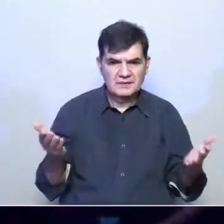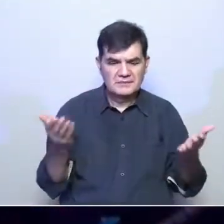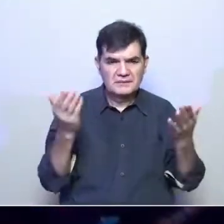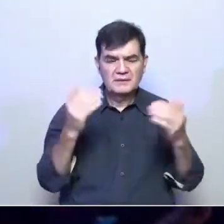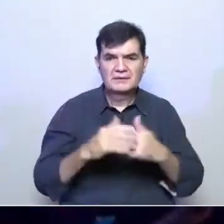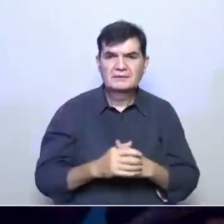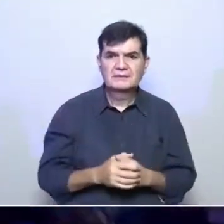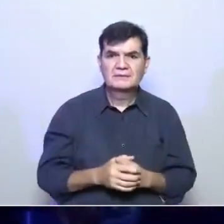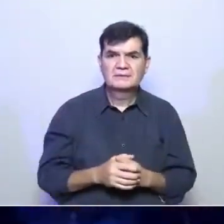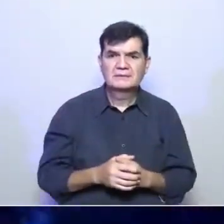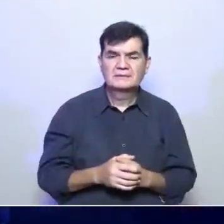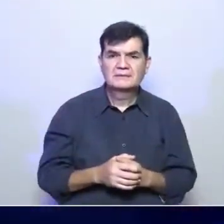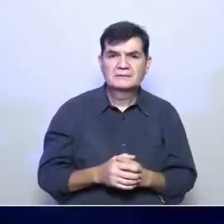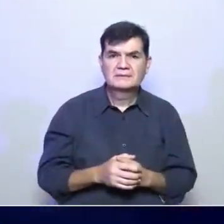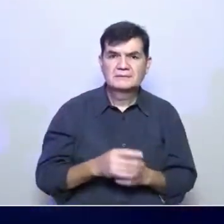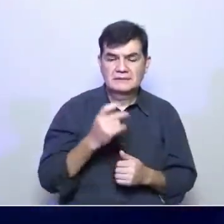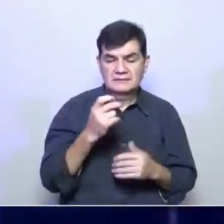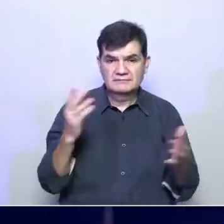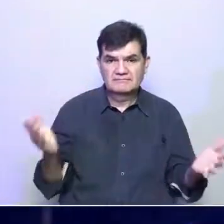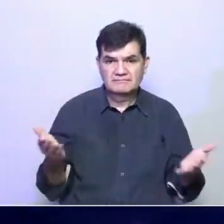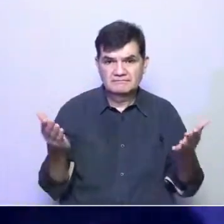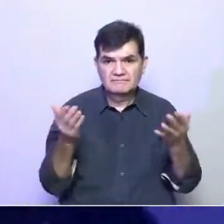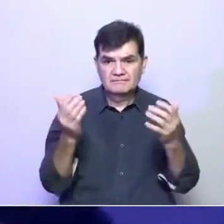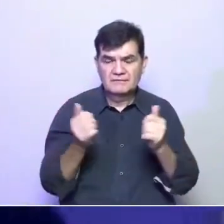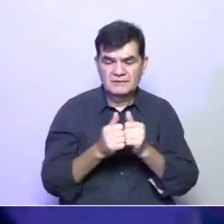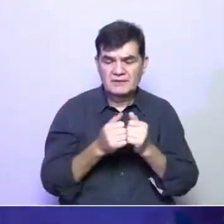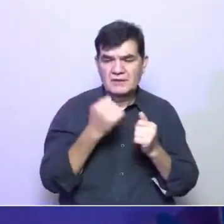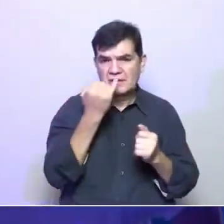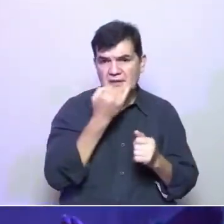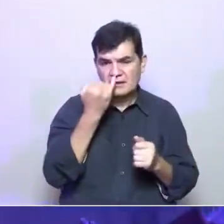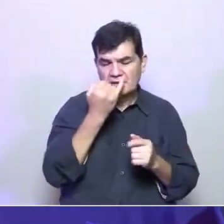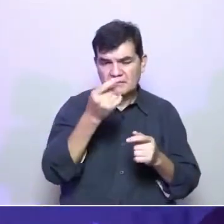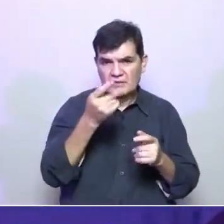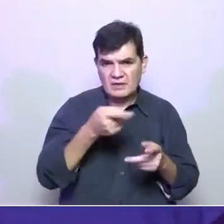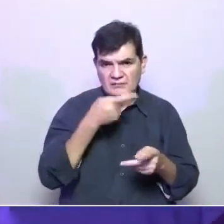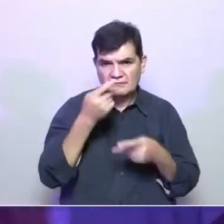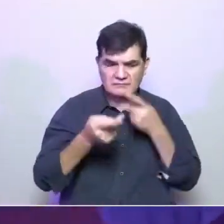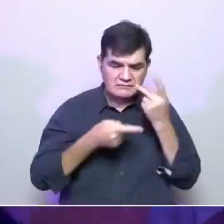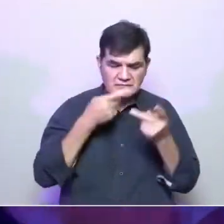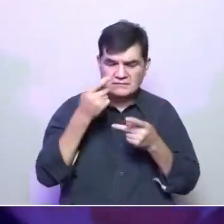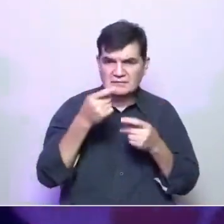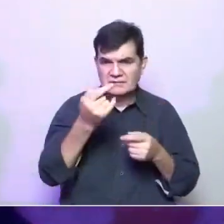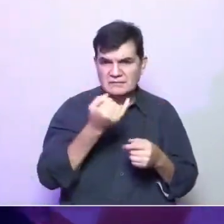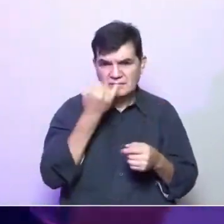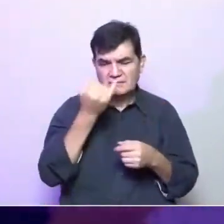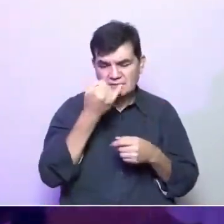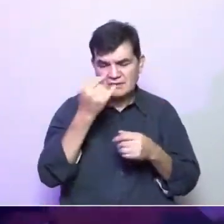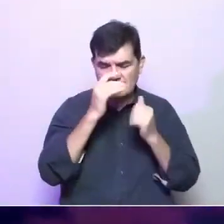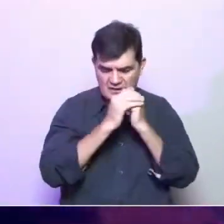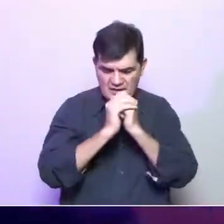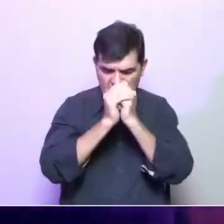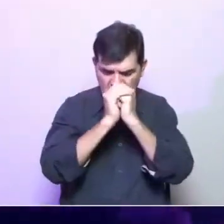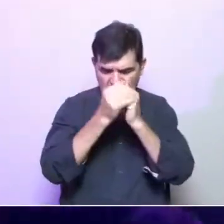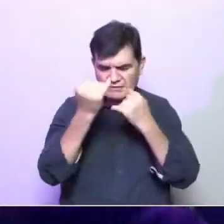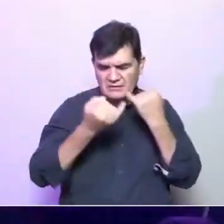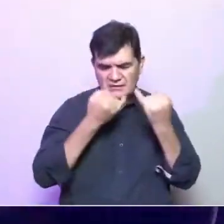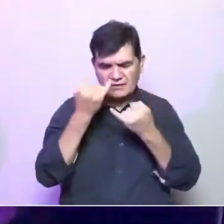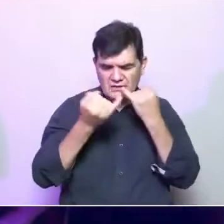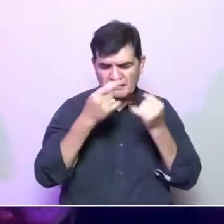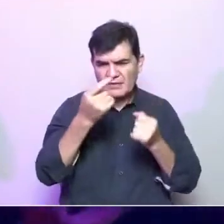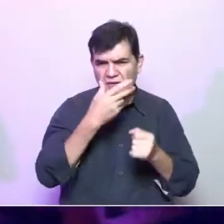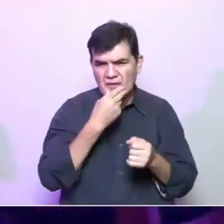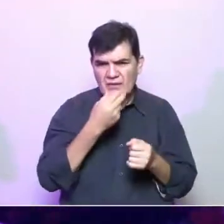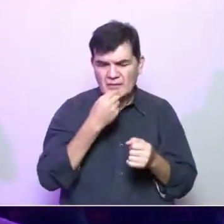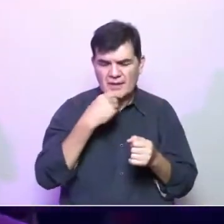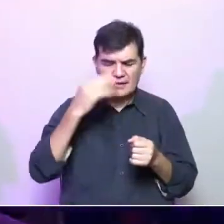es. Eso es, adóralo en lenguas. Cuando cuente tres, adóralo en lenguas. Uno, hombres,